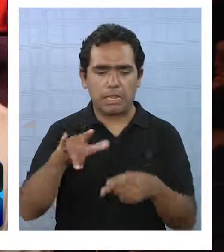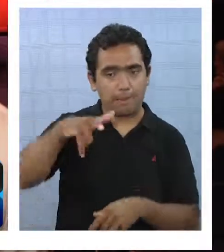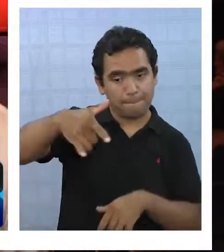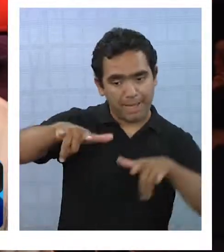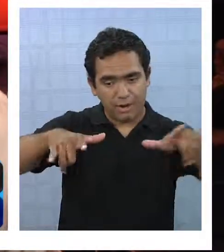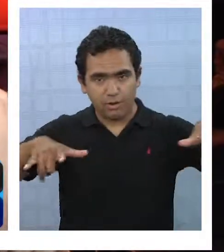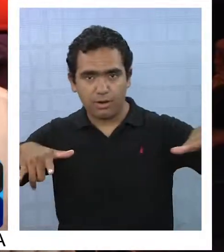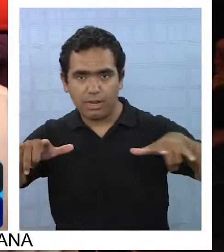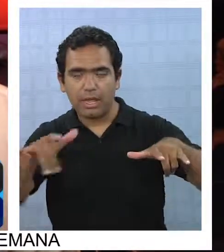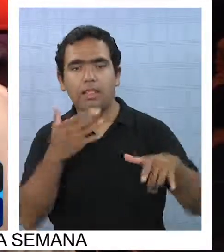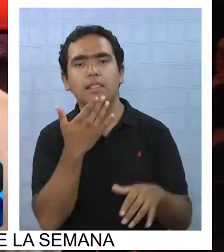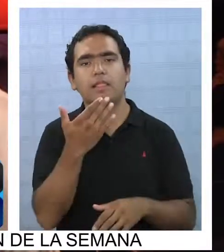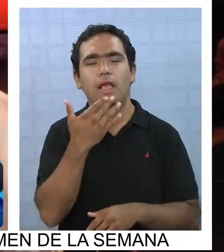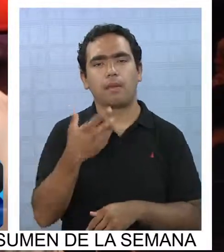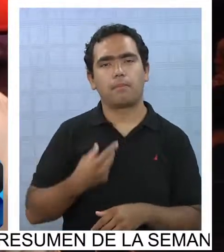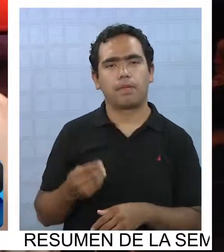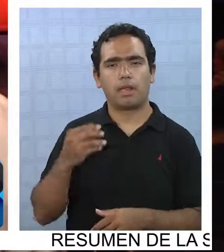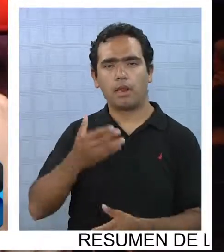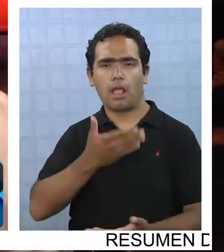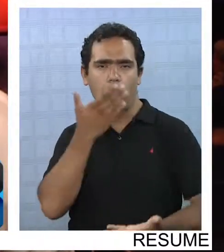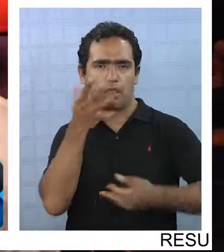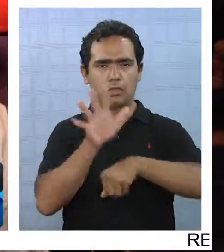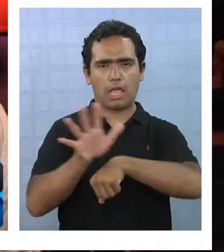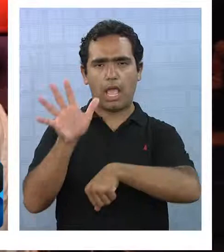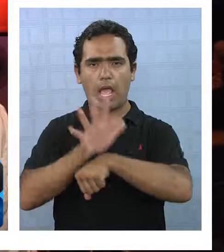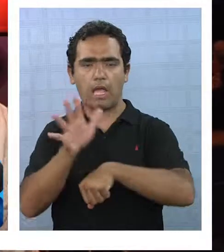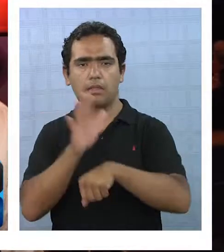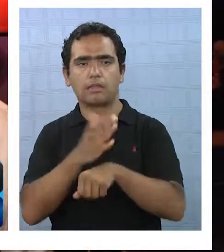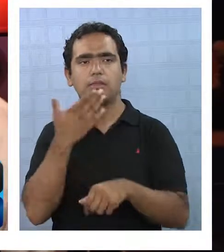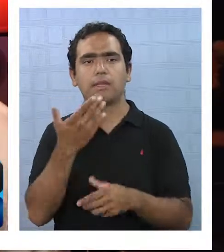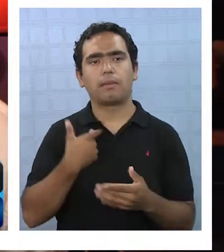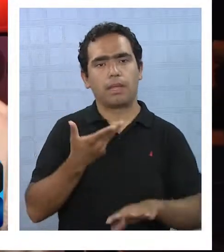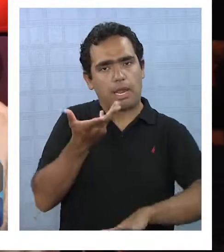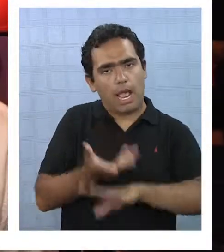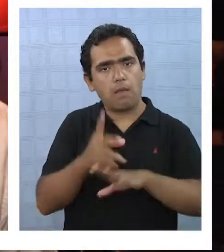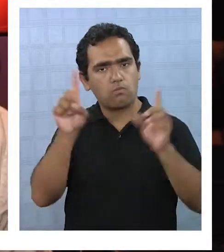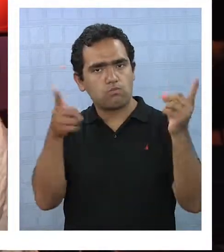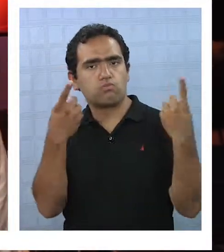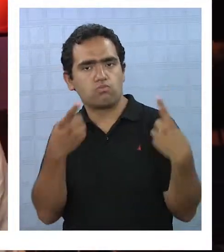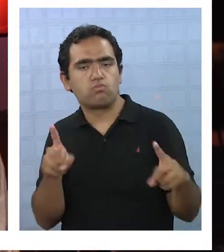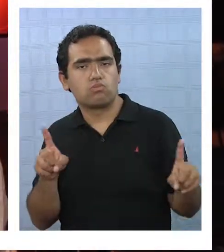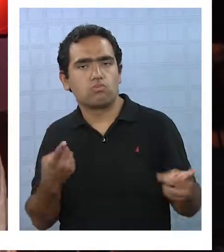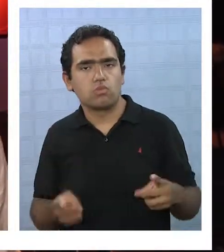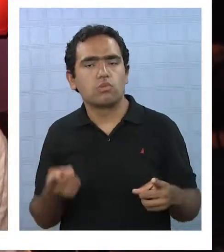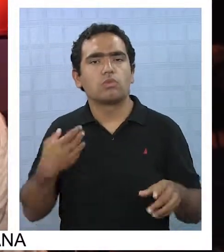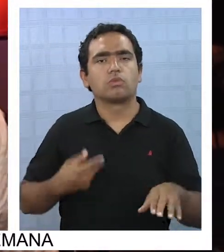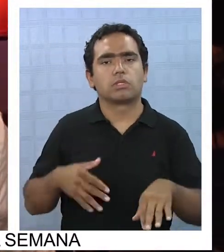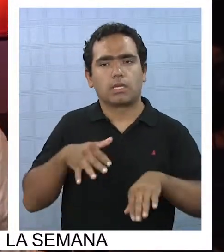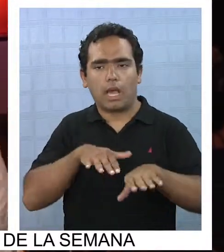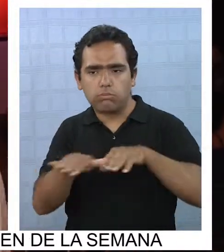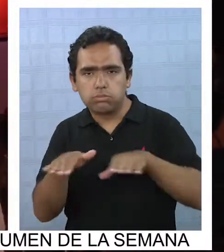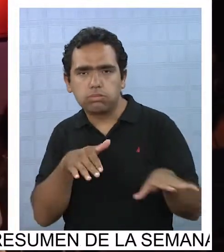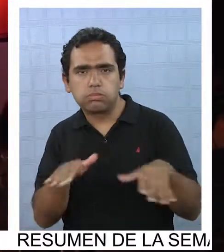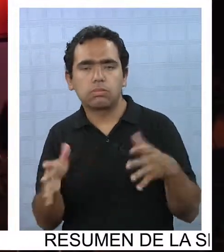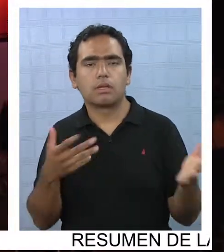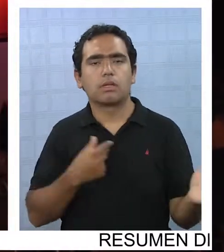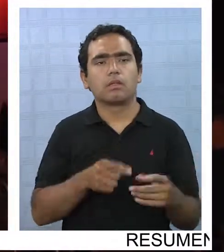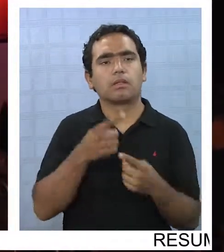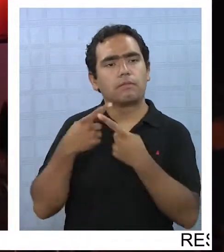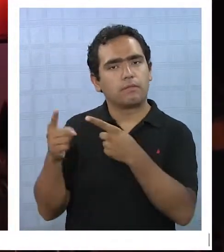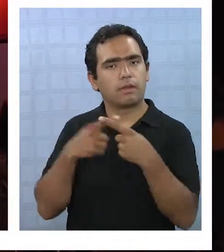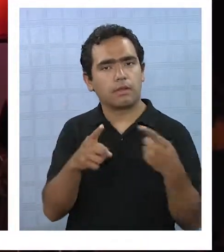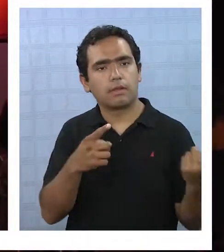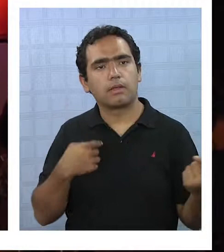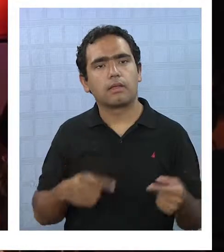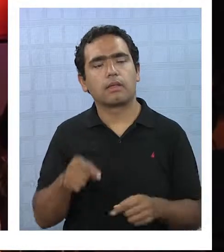teatro, drama, comedia, breakdance, que también se han sumado como estilo de baile también, entonces hemos querido llegar a la mayor